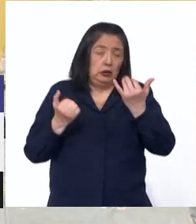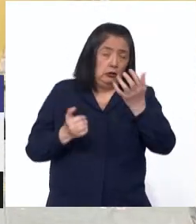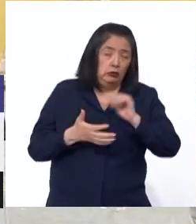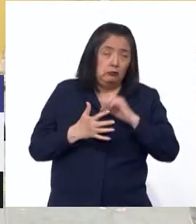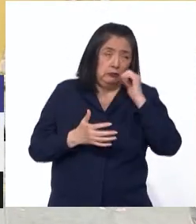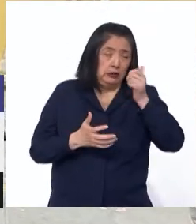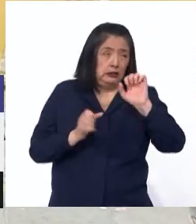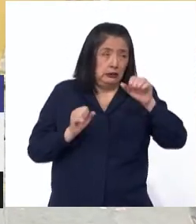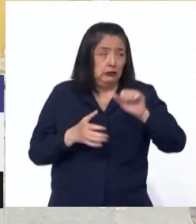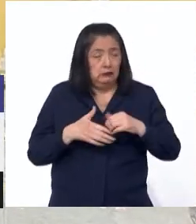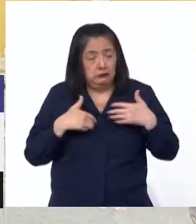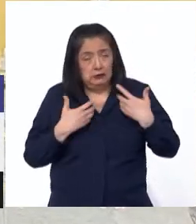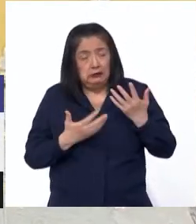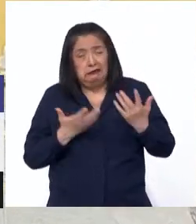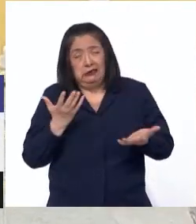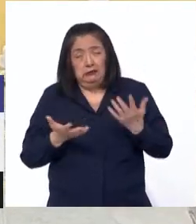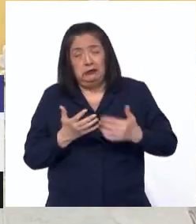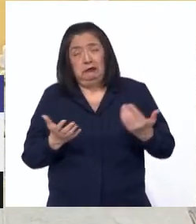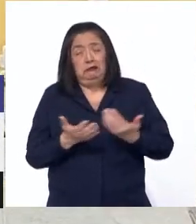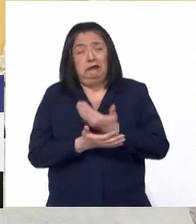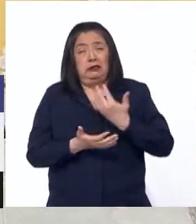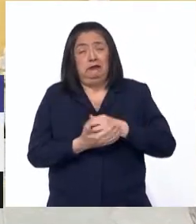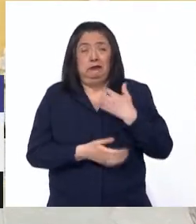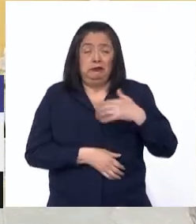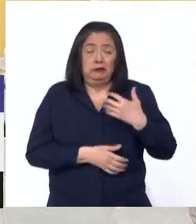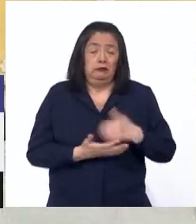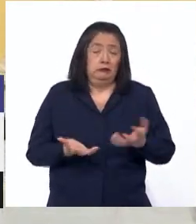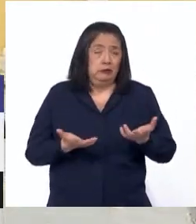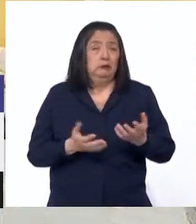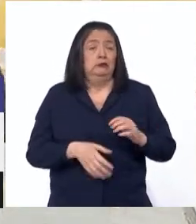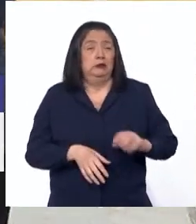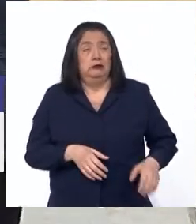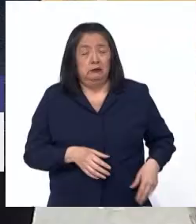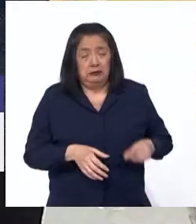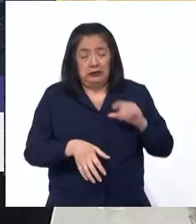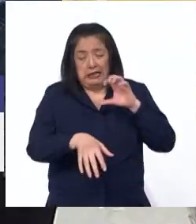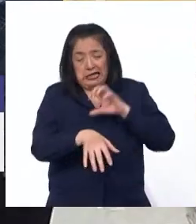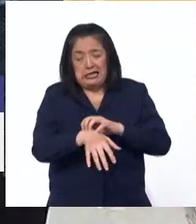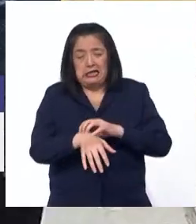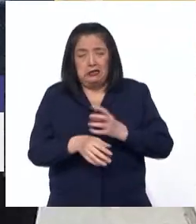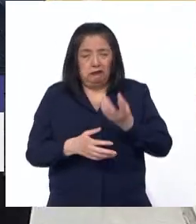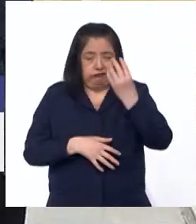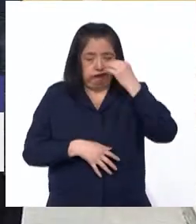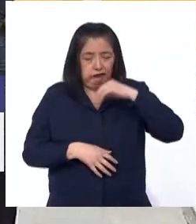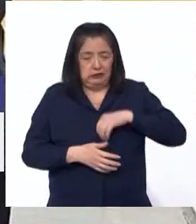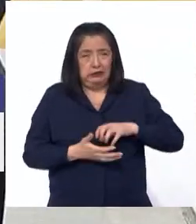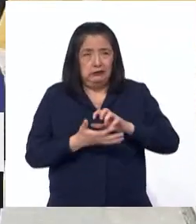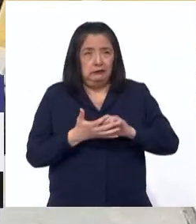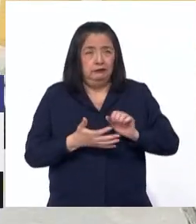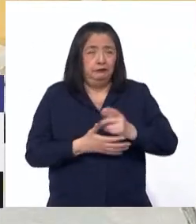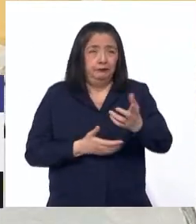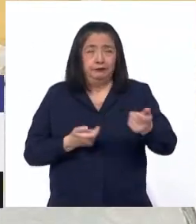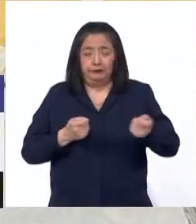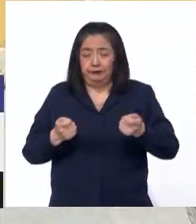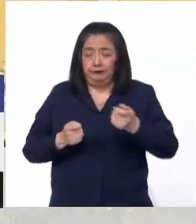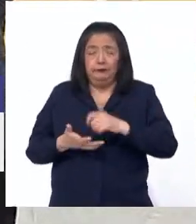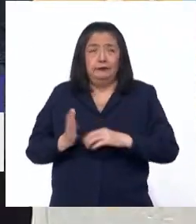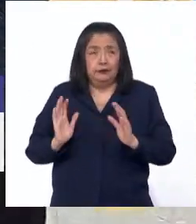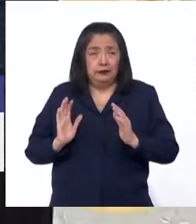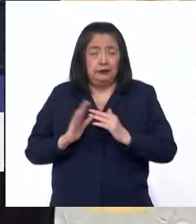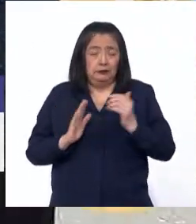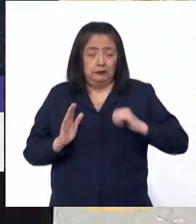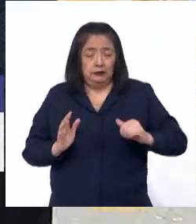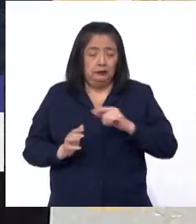descartar este probable nuevo caso de rabia humana. Nos encontramos, sin embargo, Lorena, con la gerenta municipal del distrito de Chiguata y